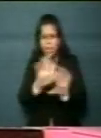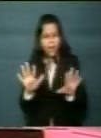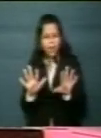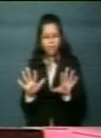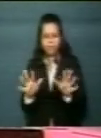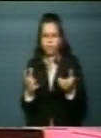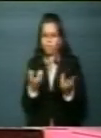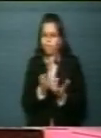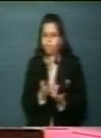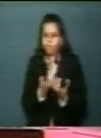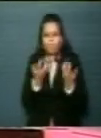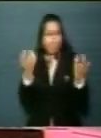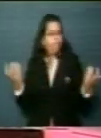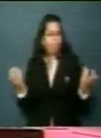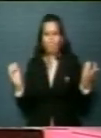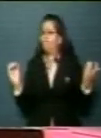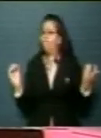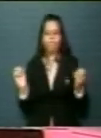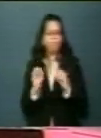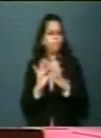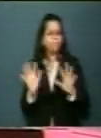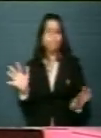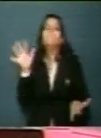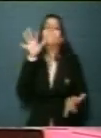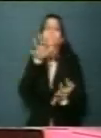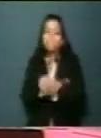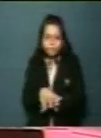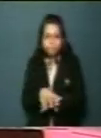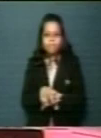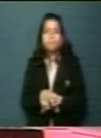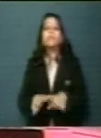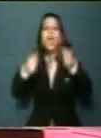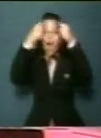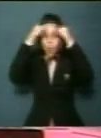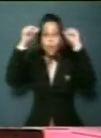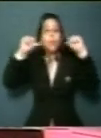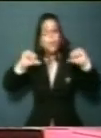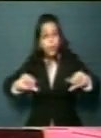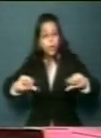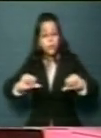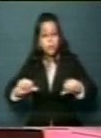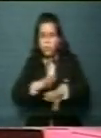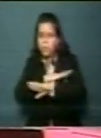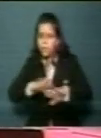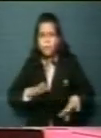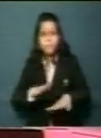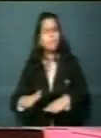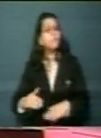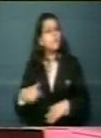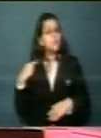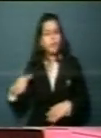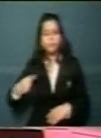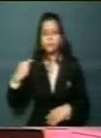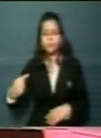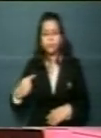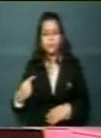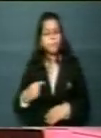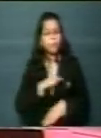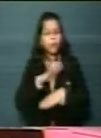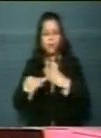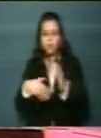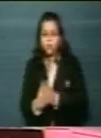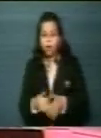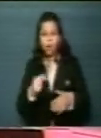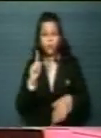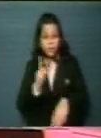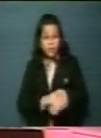ninguna índole. Los acuerdos, pues, cerraron para siempre una etapa difícil y violenta de nuestra historia para